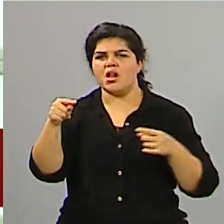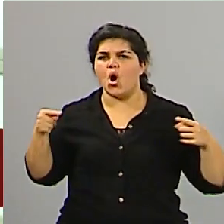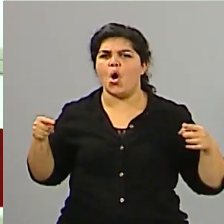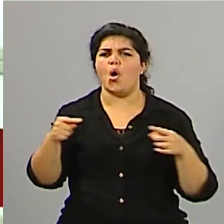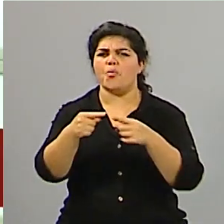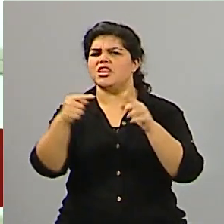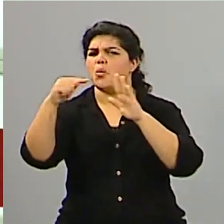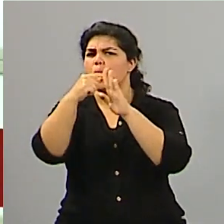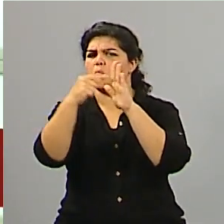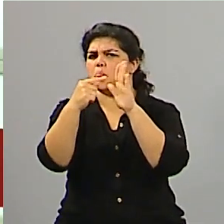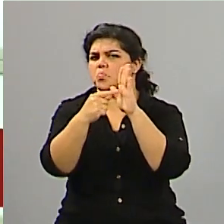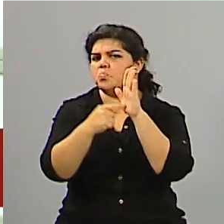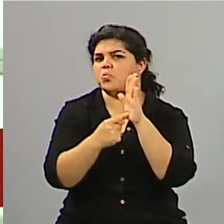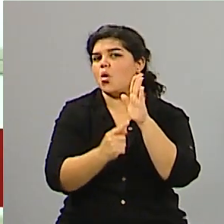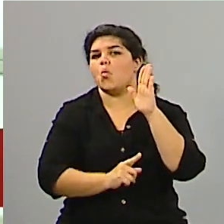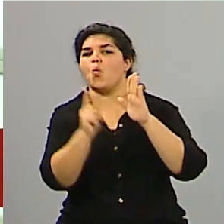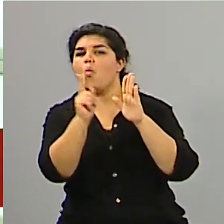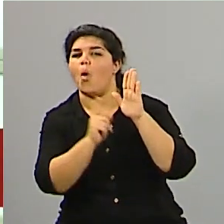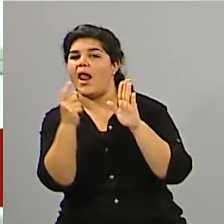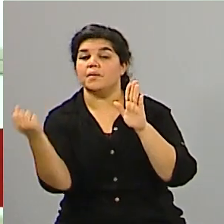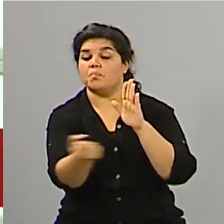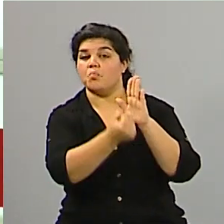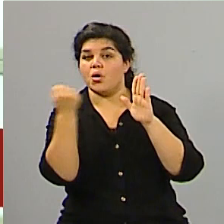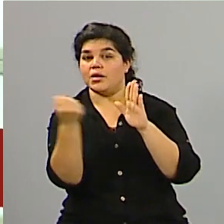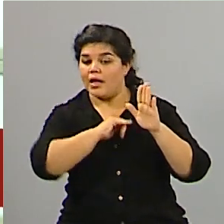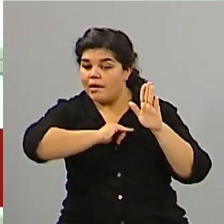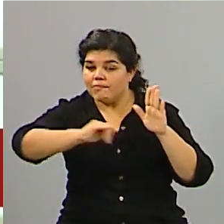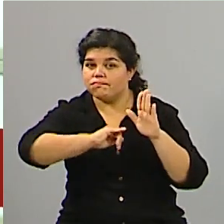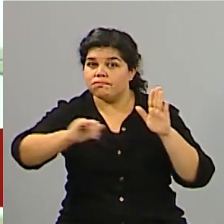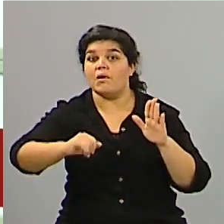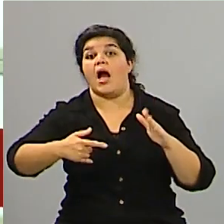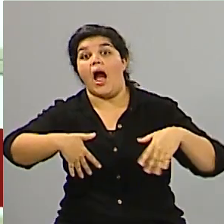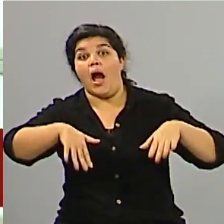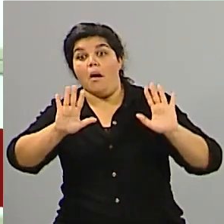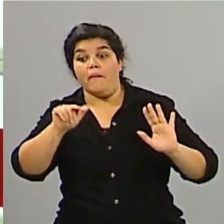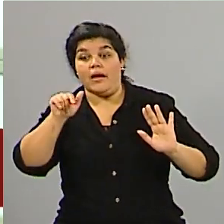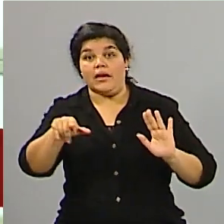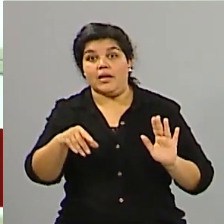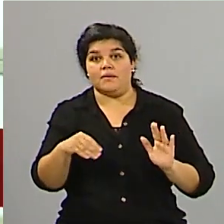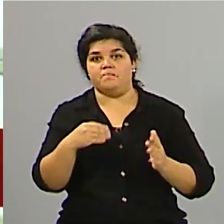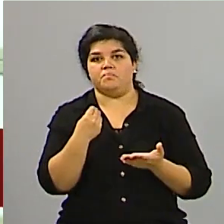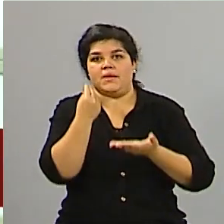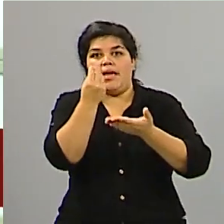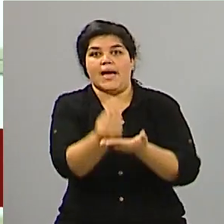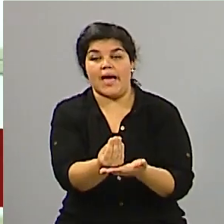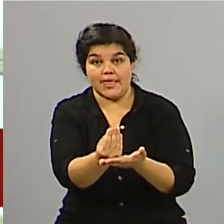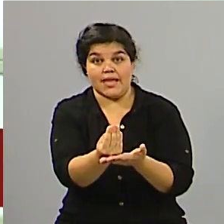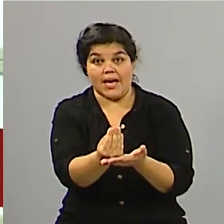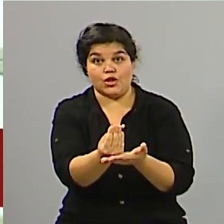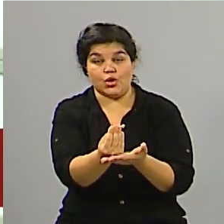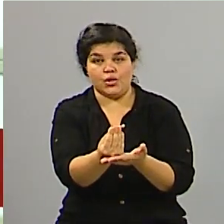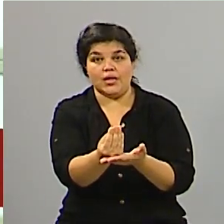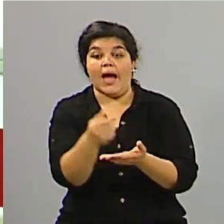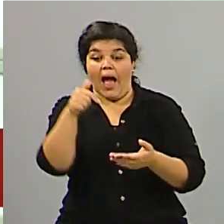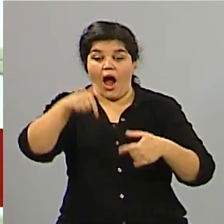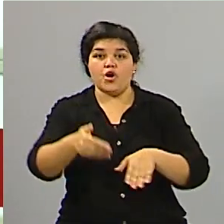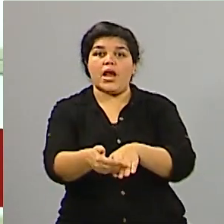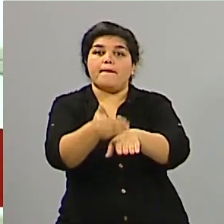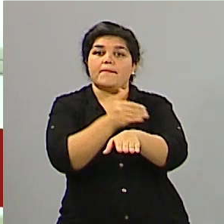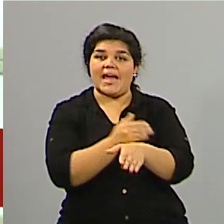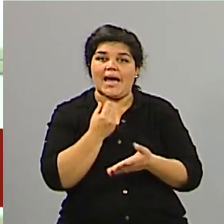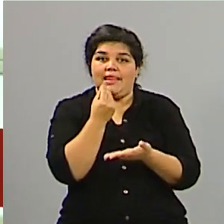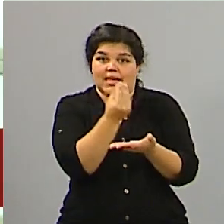con nosotros de cómo viene trabajando en su campaña, cuáles son los objetivos que se ha trazado en cuanto a lo que pretende llevar adelante